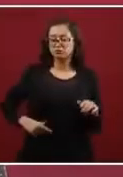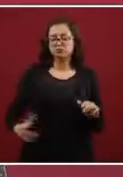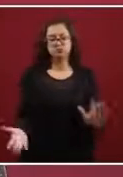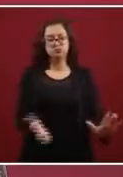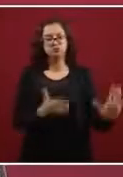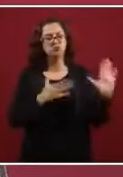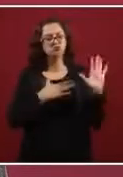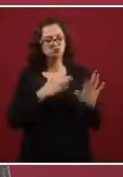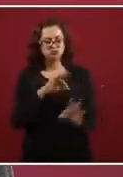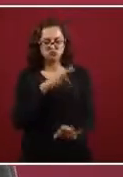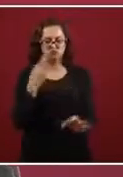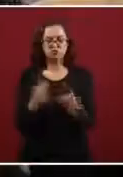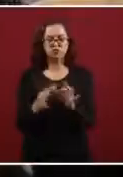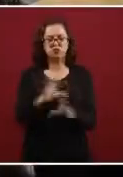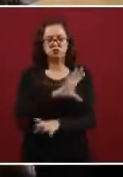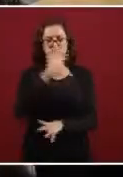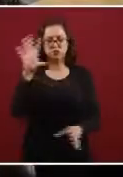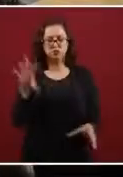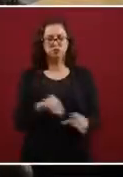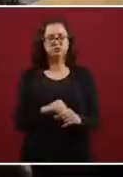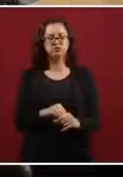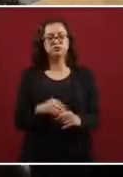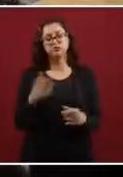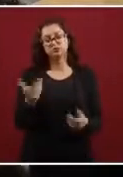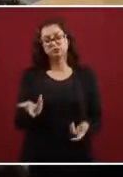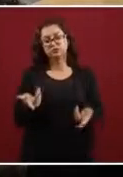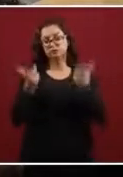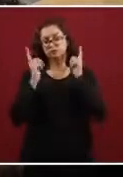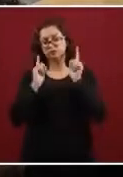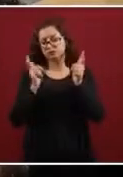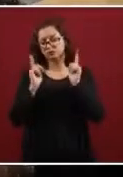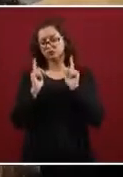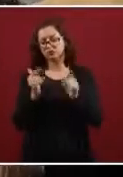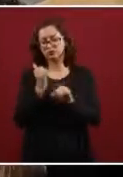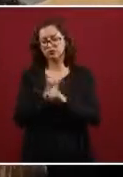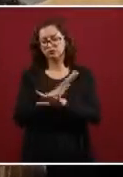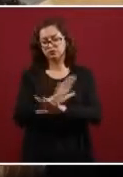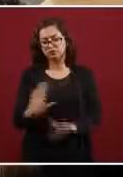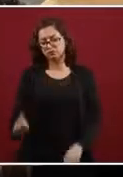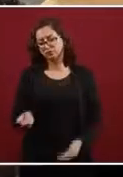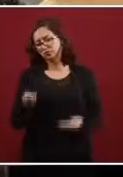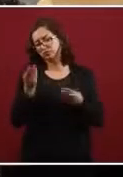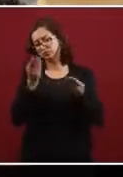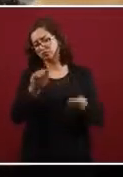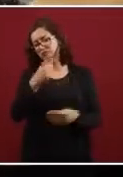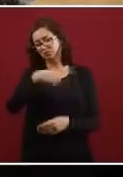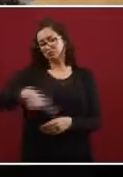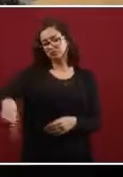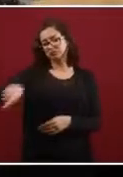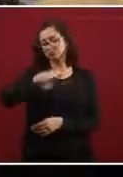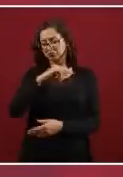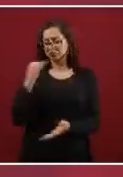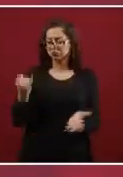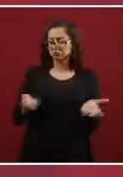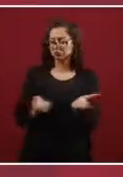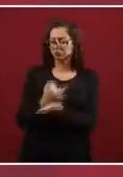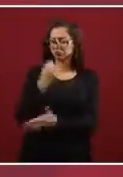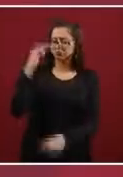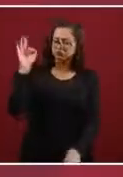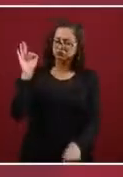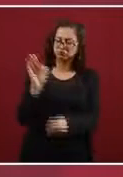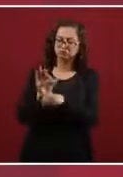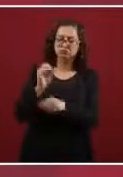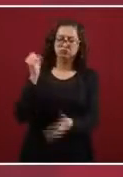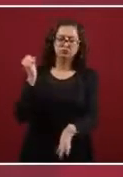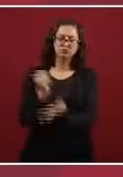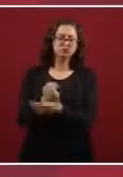plenamente. Hago votos para que esta información les sea útil para tomar una decisión favorable a nuestros pueblos lo más